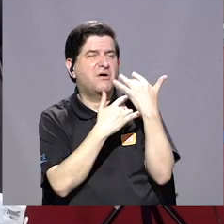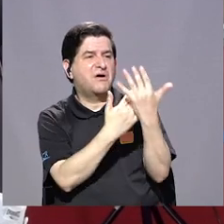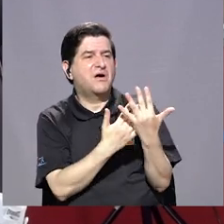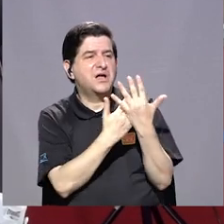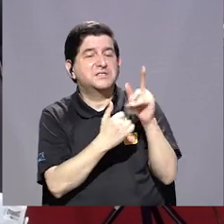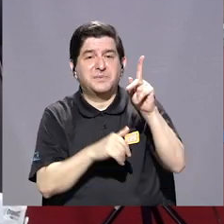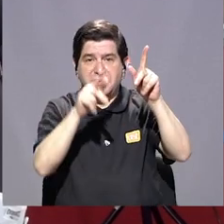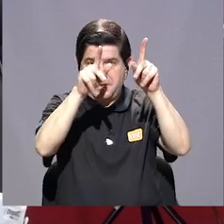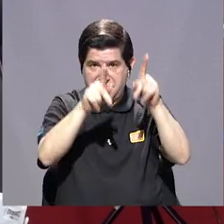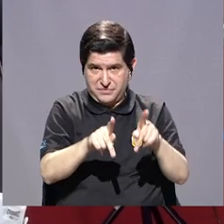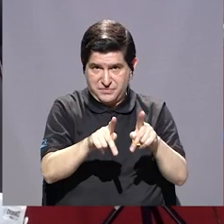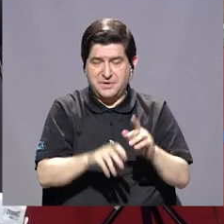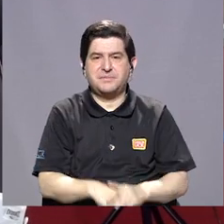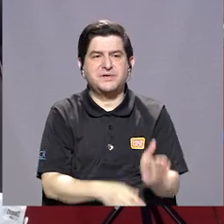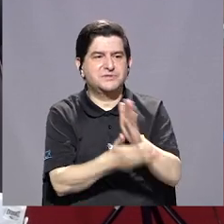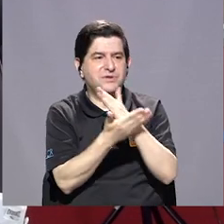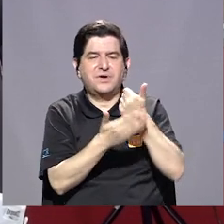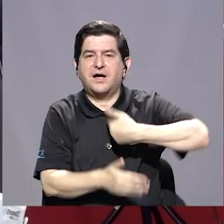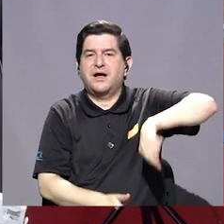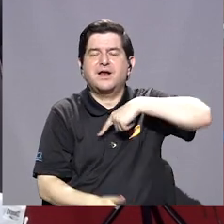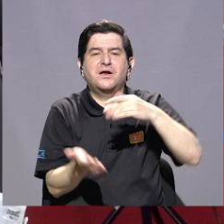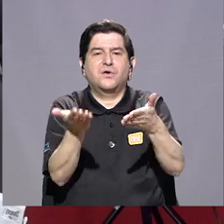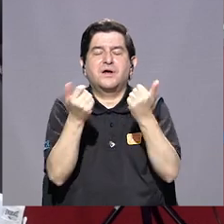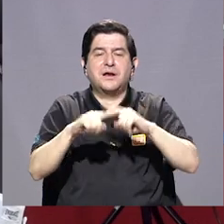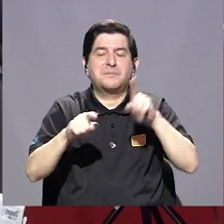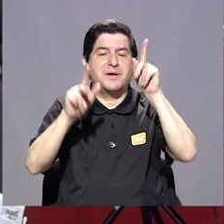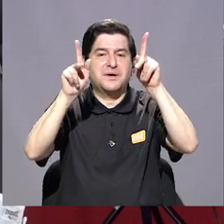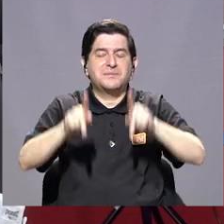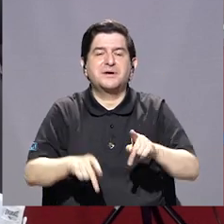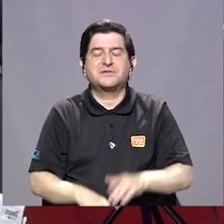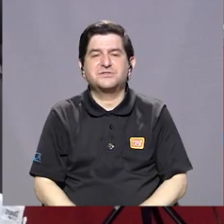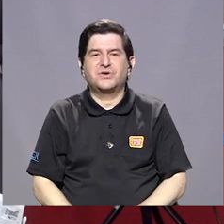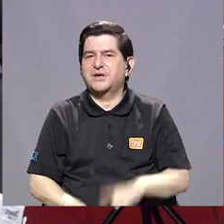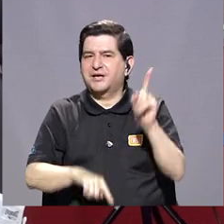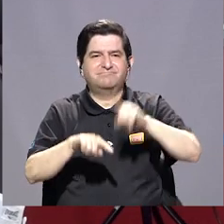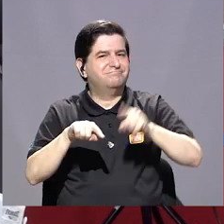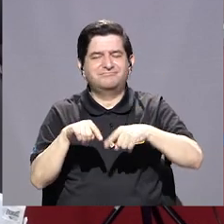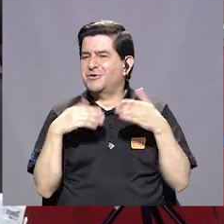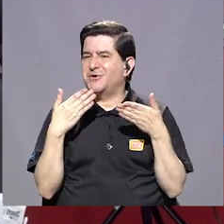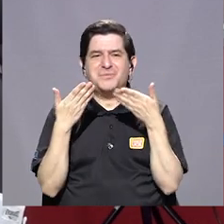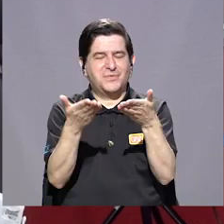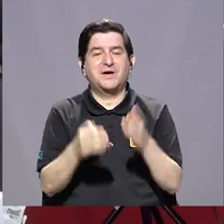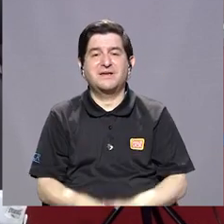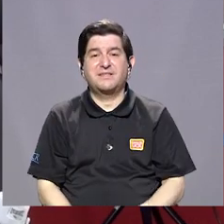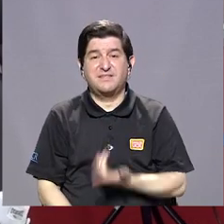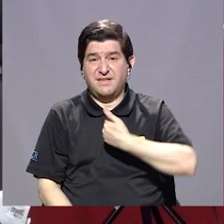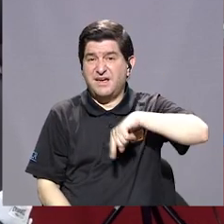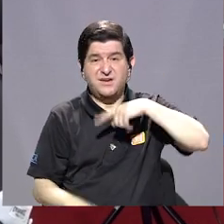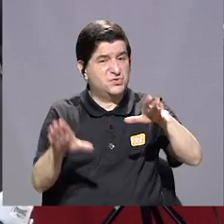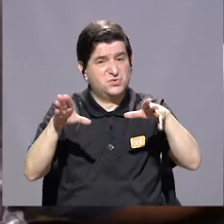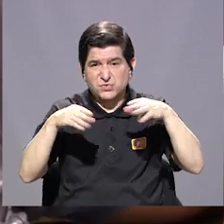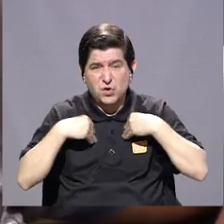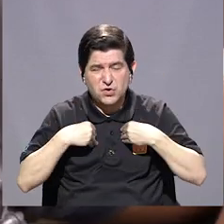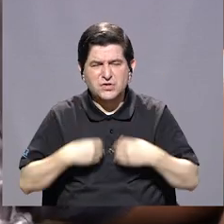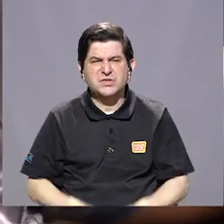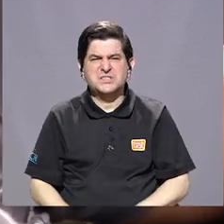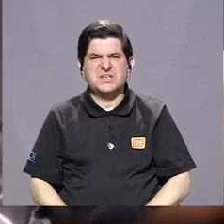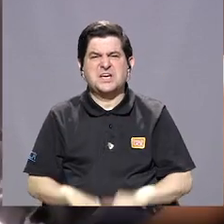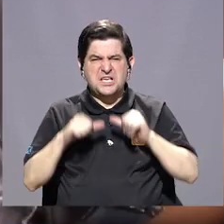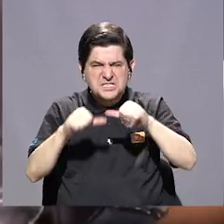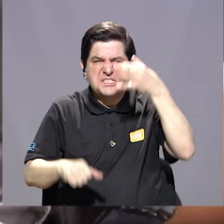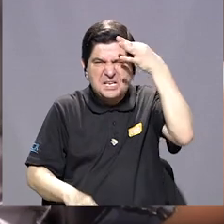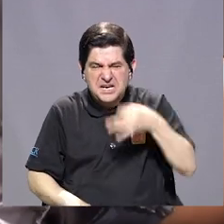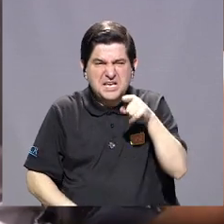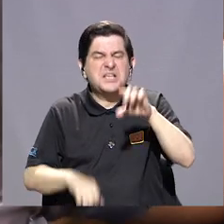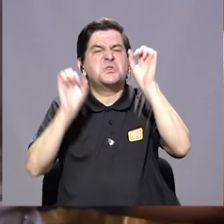una persona algo que nosotros queremos, pero que esa persona nos puede brindar. Y no lo queremos aceptar y nos obsesionamos con que esa persona nos